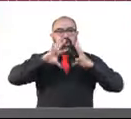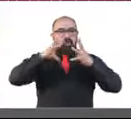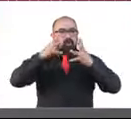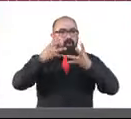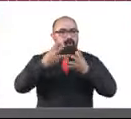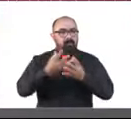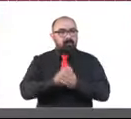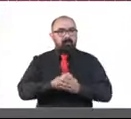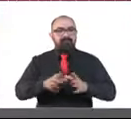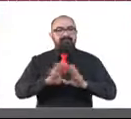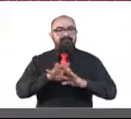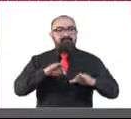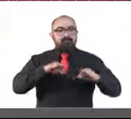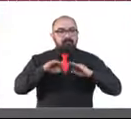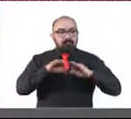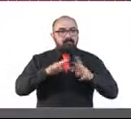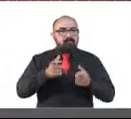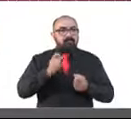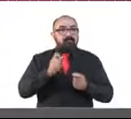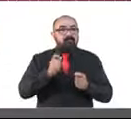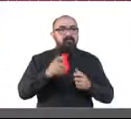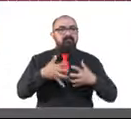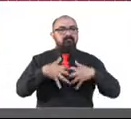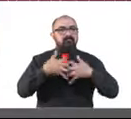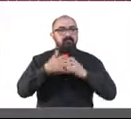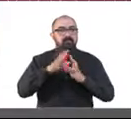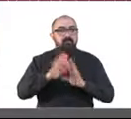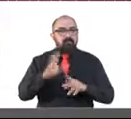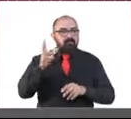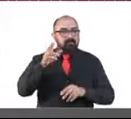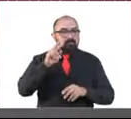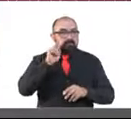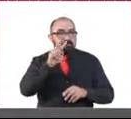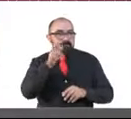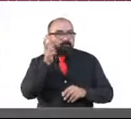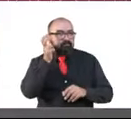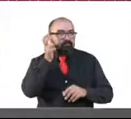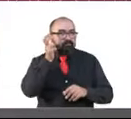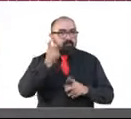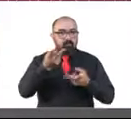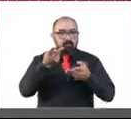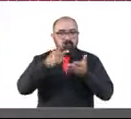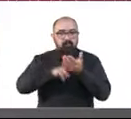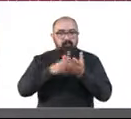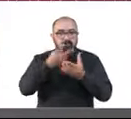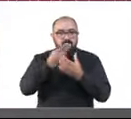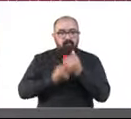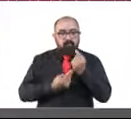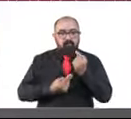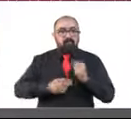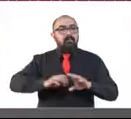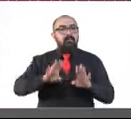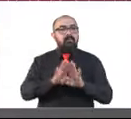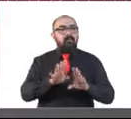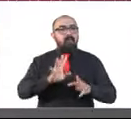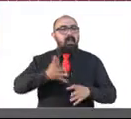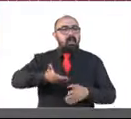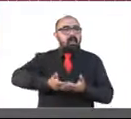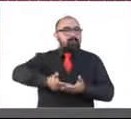con la industria audiovisual. Y decidimos en este lugar que era el